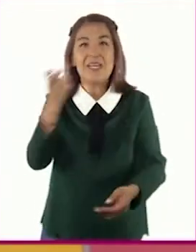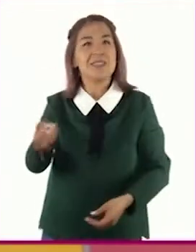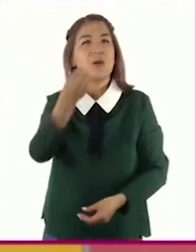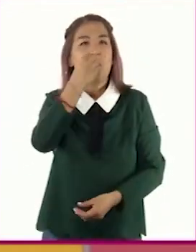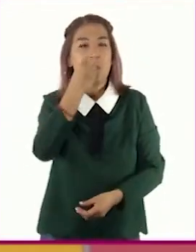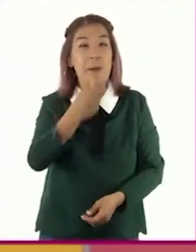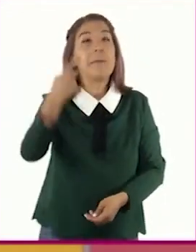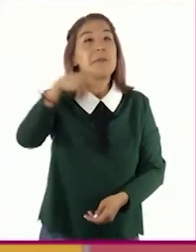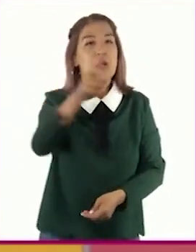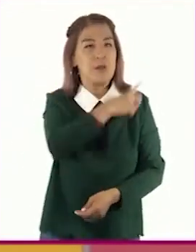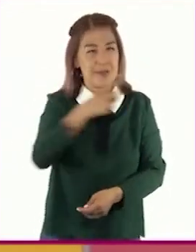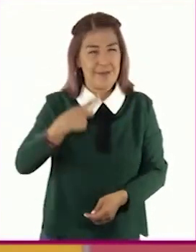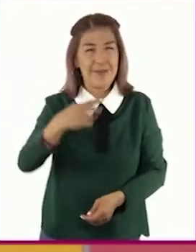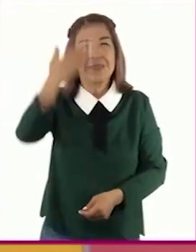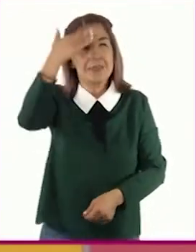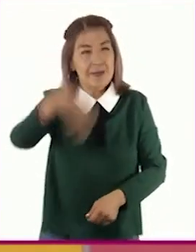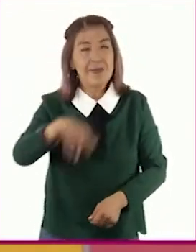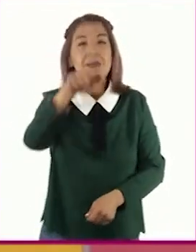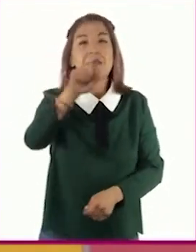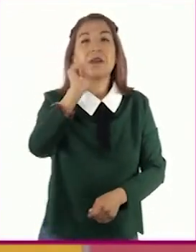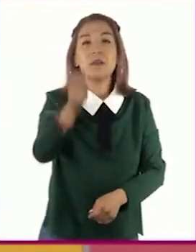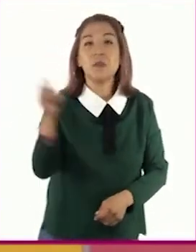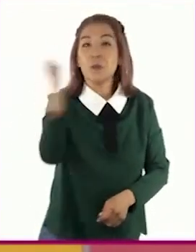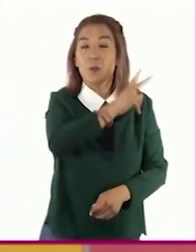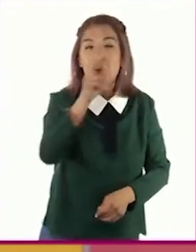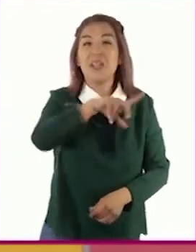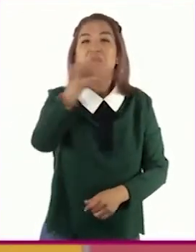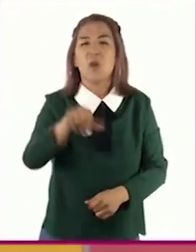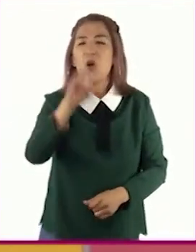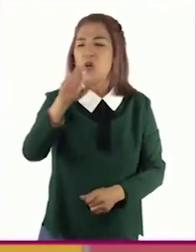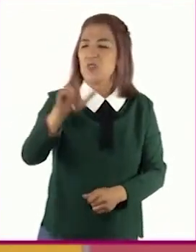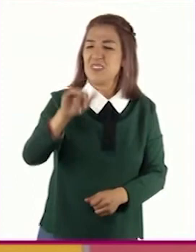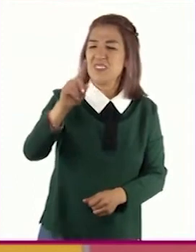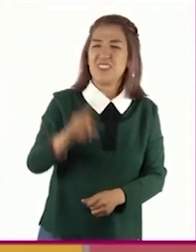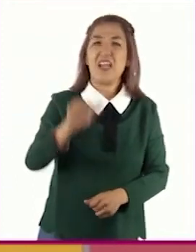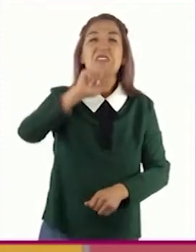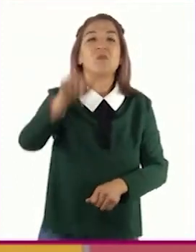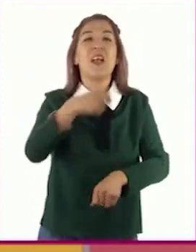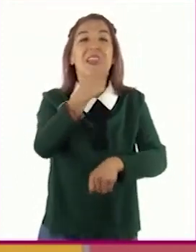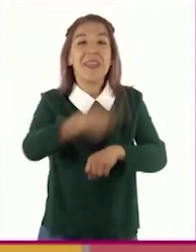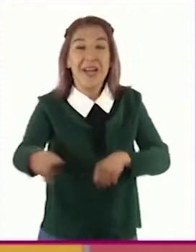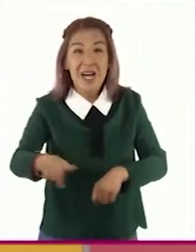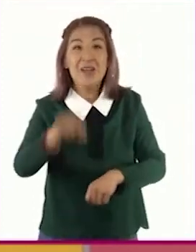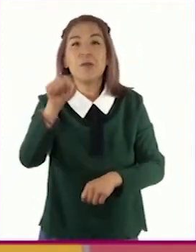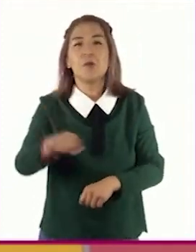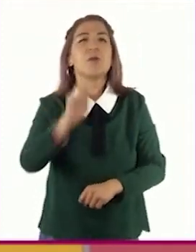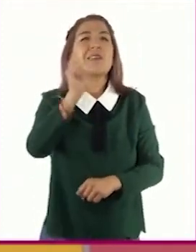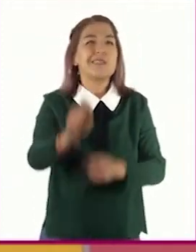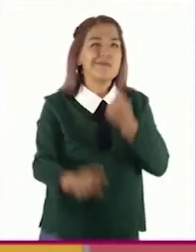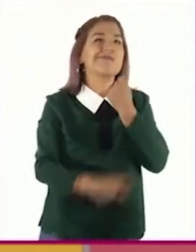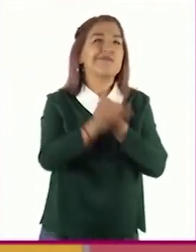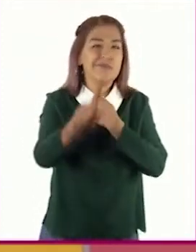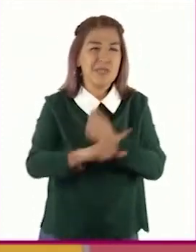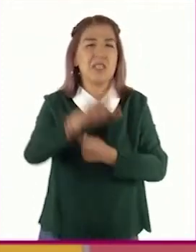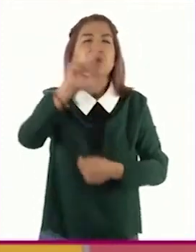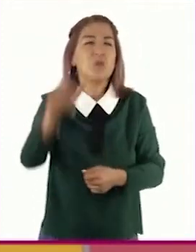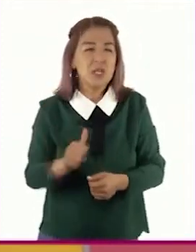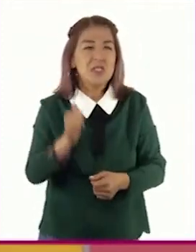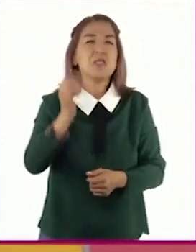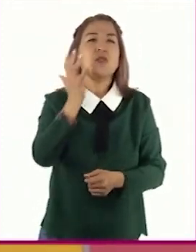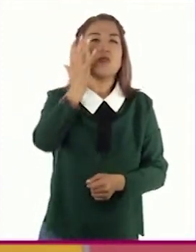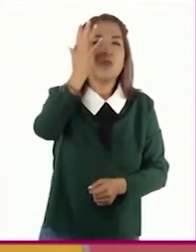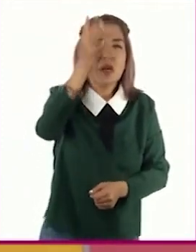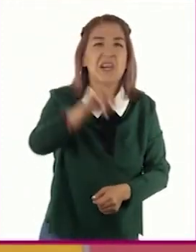Pero, ojo, ese oxígeno oxida, como dice bien su nombre, y ahí es un problema porque más tarde o más temprano